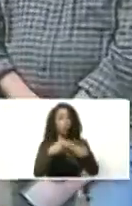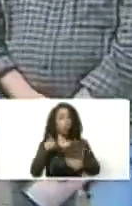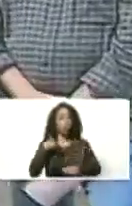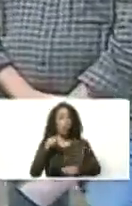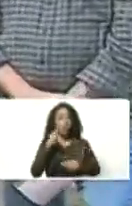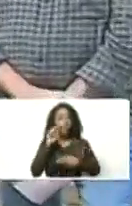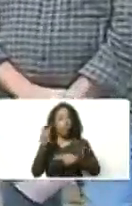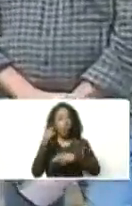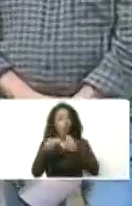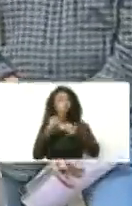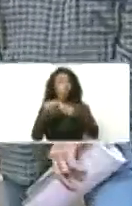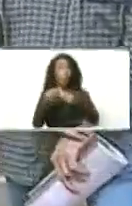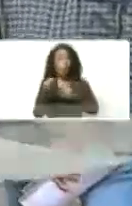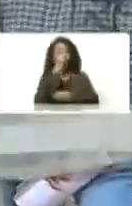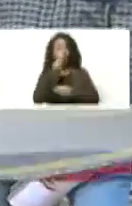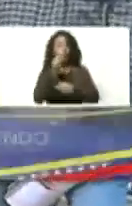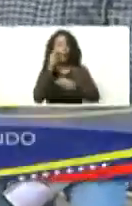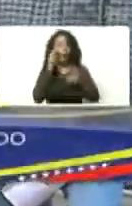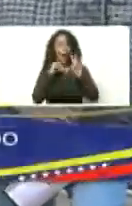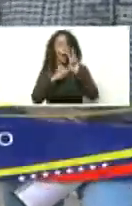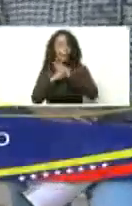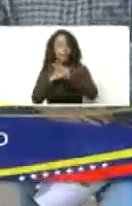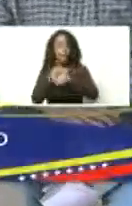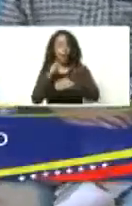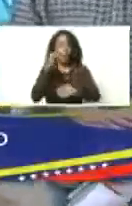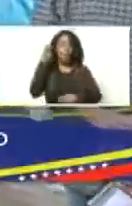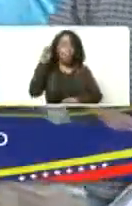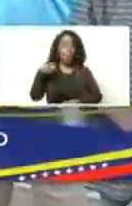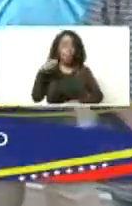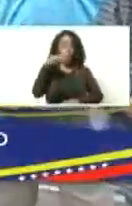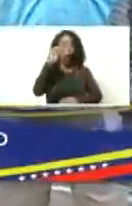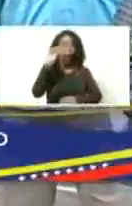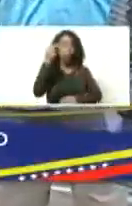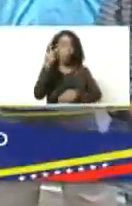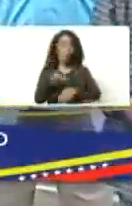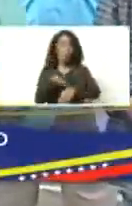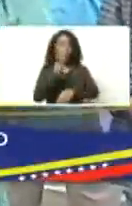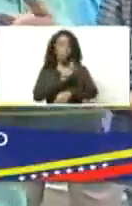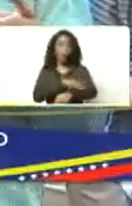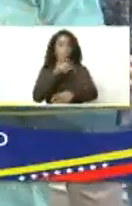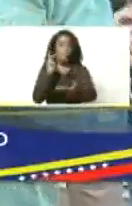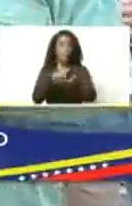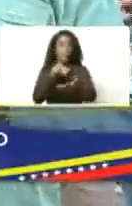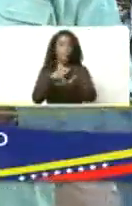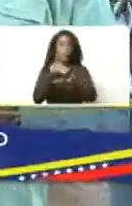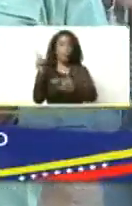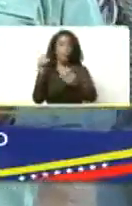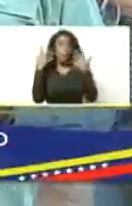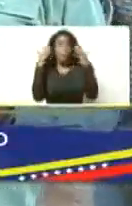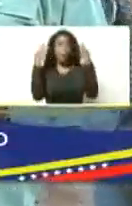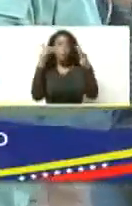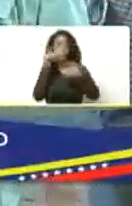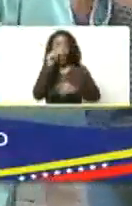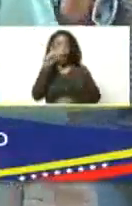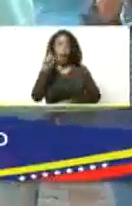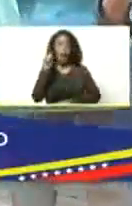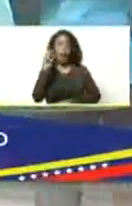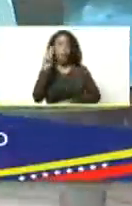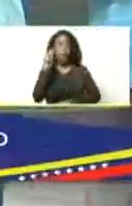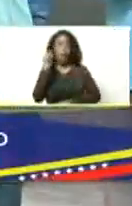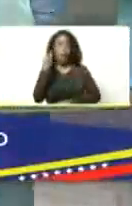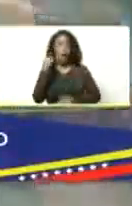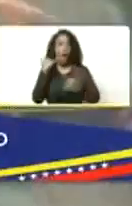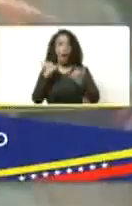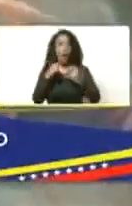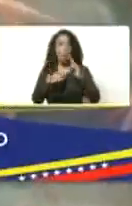al alimento meter el ojo a la escalera de la doble participación bueno un aplauso para laura y para william ahora nos vamos